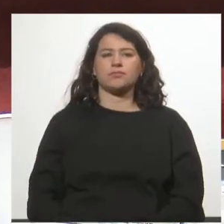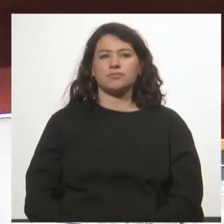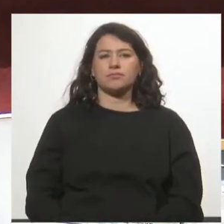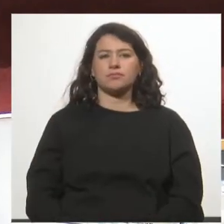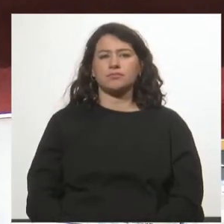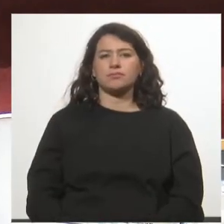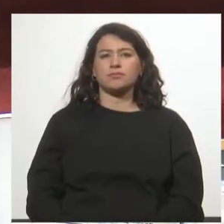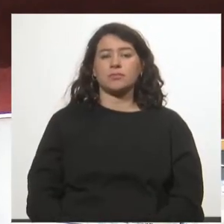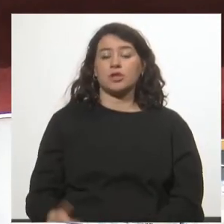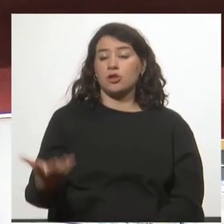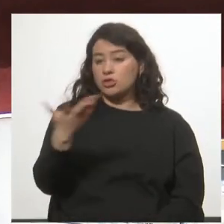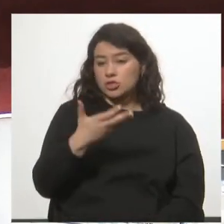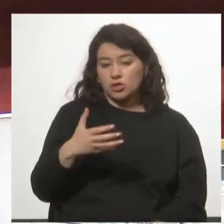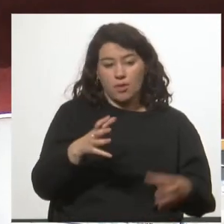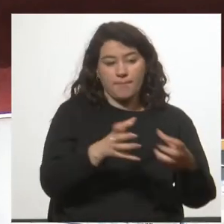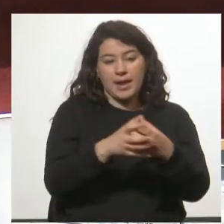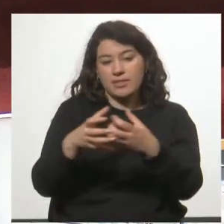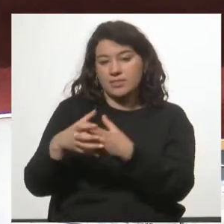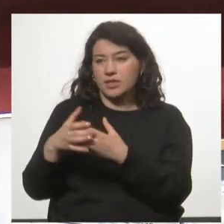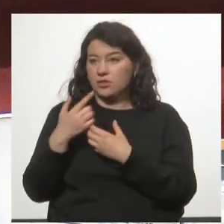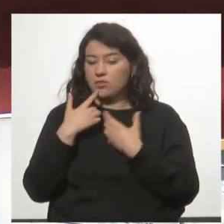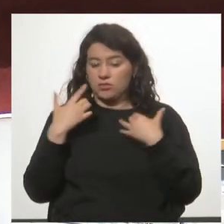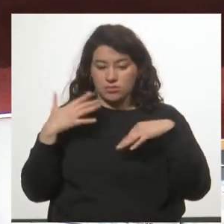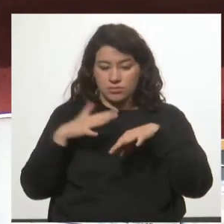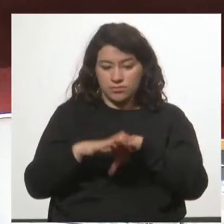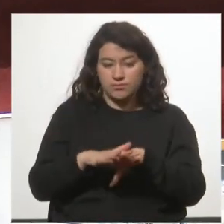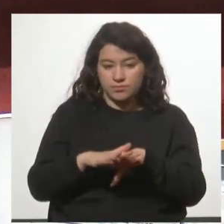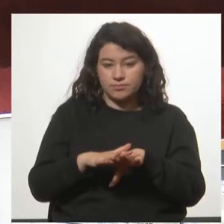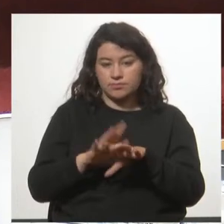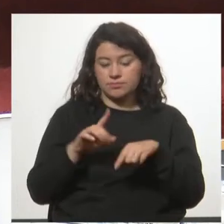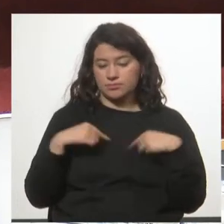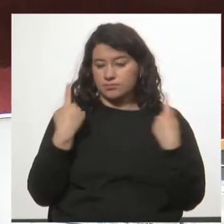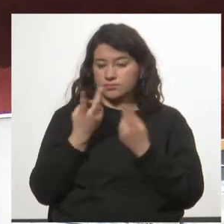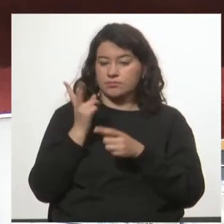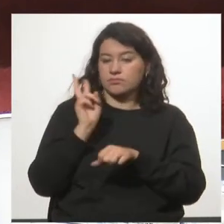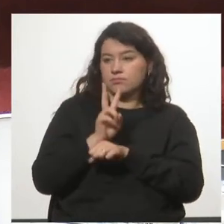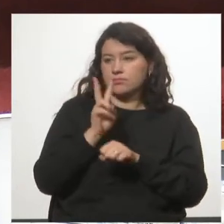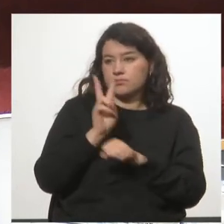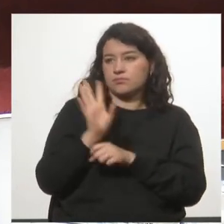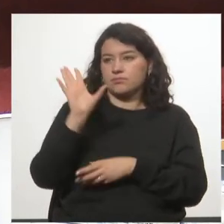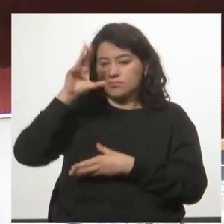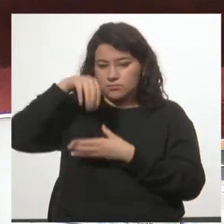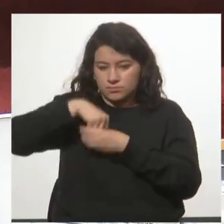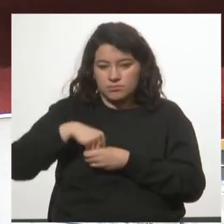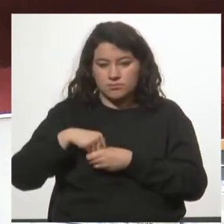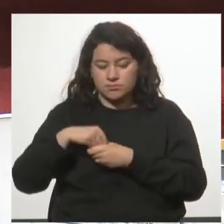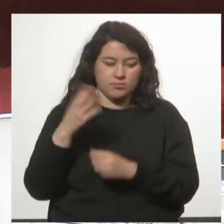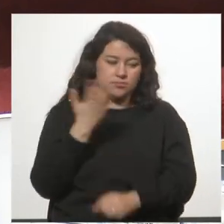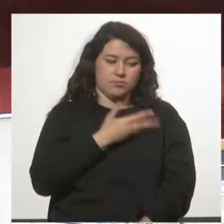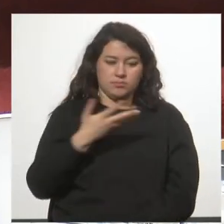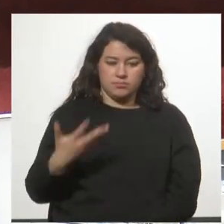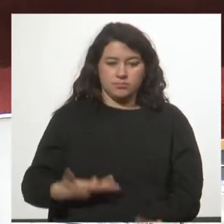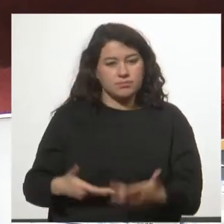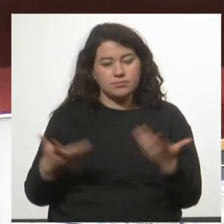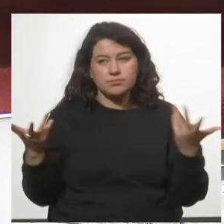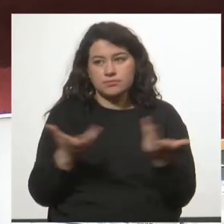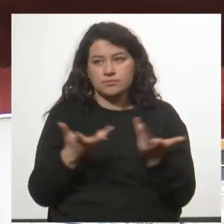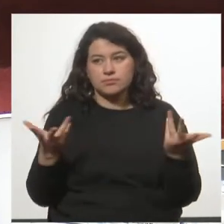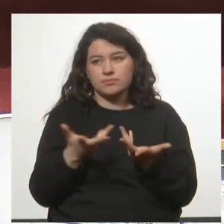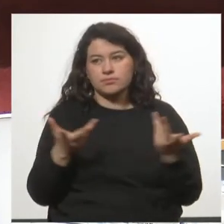la coalición que integramos y que defendemos como integrantes de este gobierno